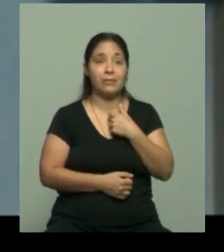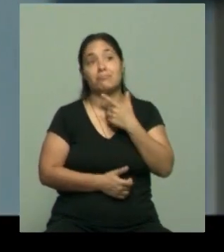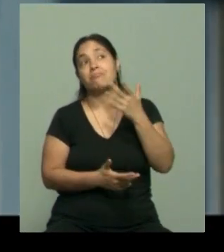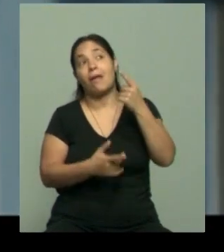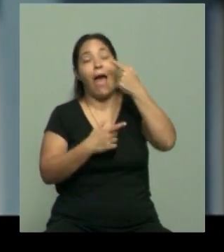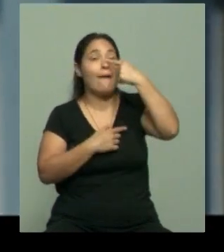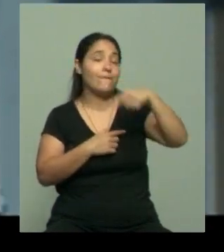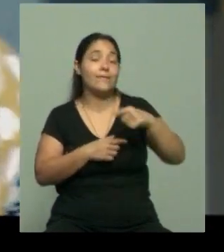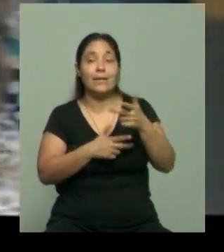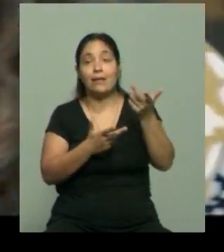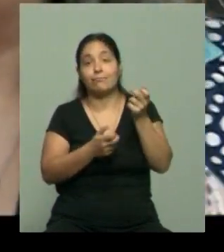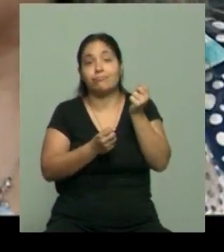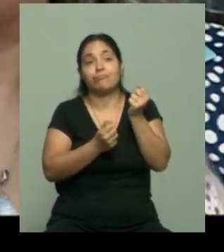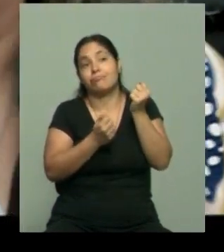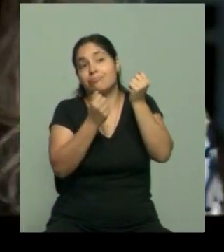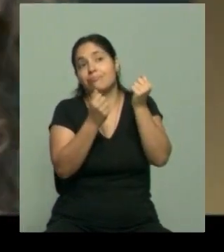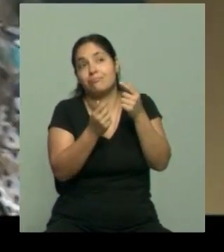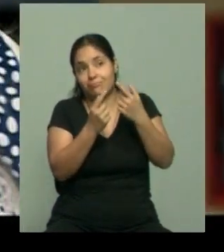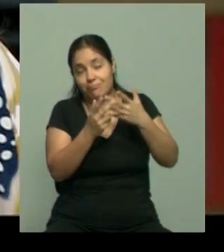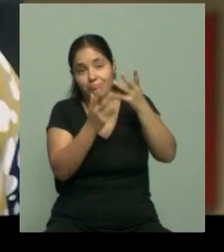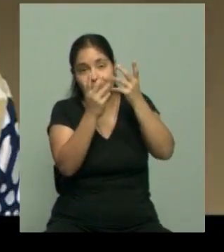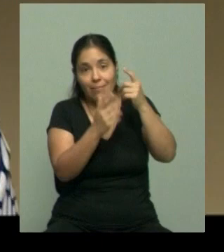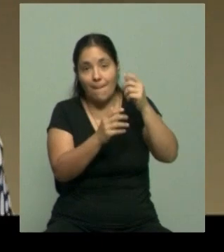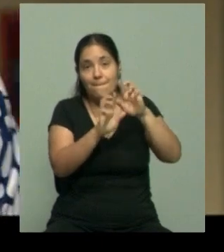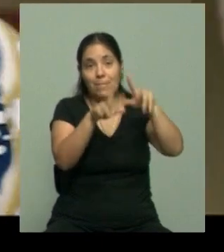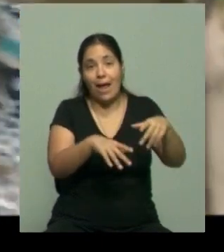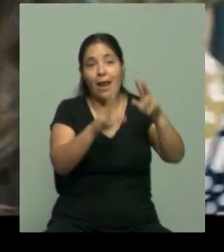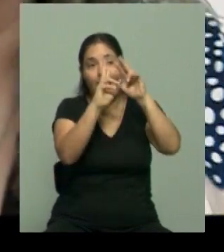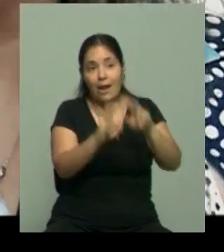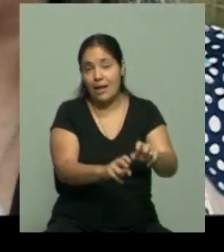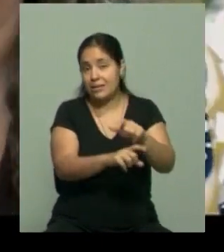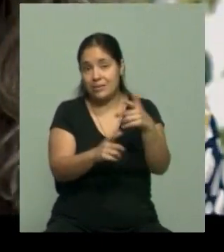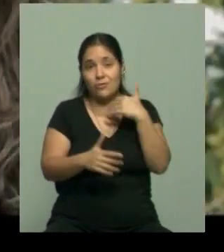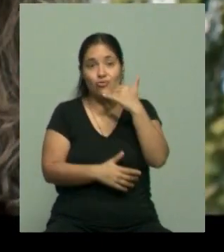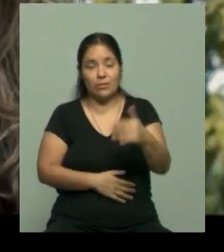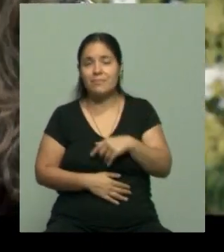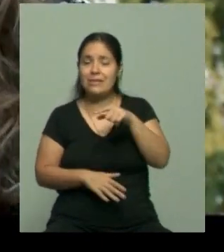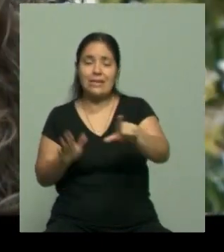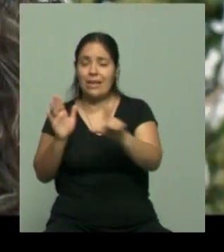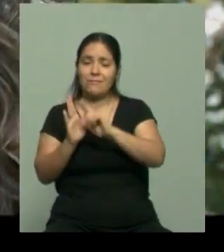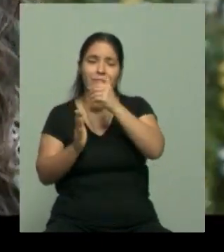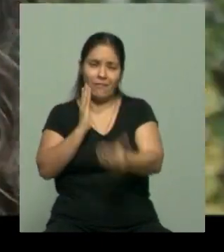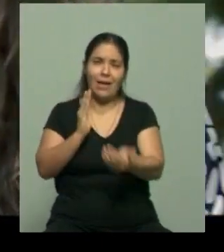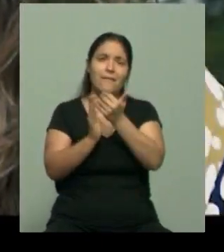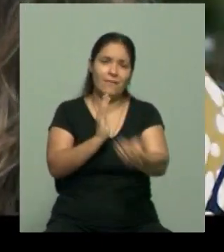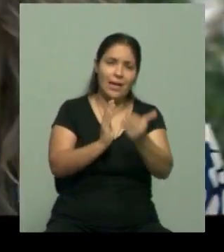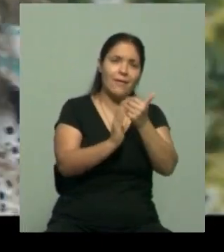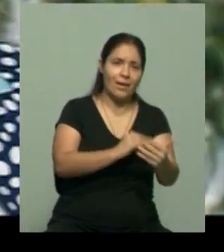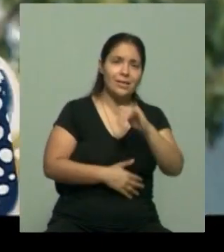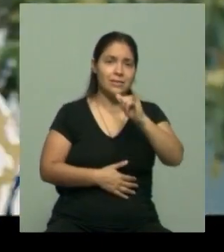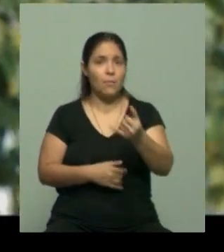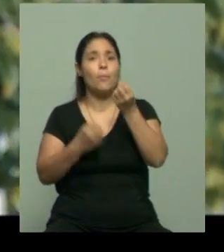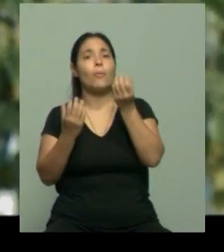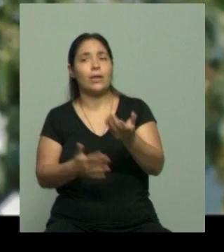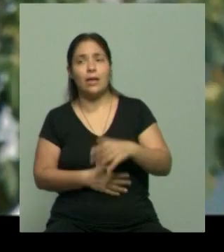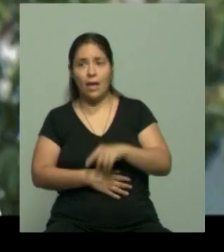llega. Esa propuesta de ley, bueno, tuvo un montón de falencias porque justamente para poder hacer ese tipo de educación vos